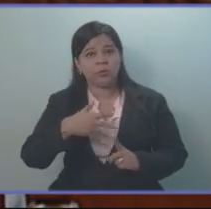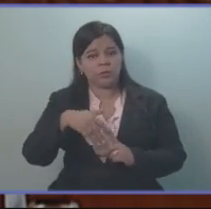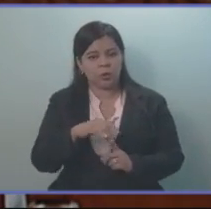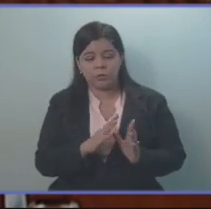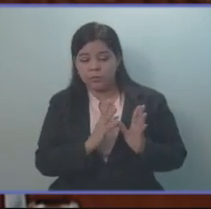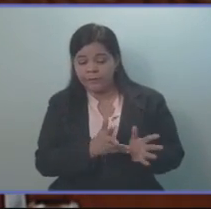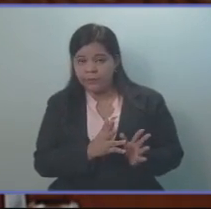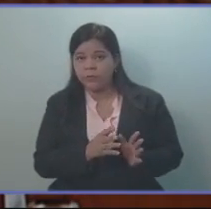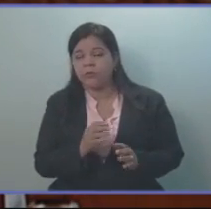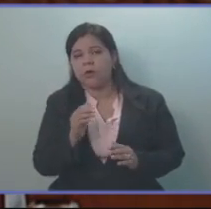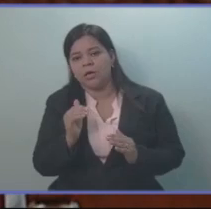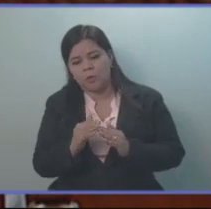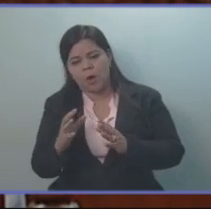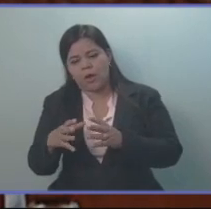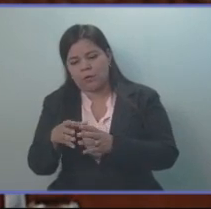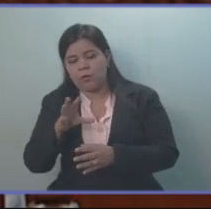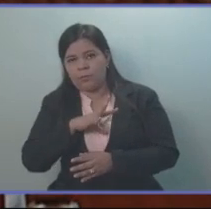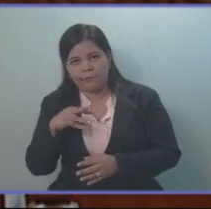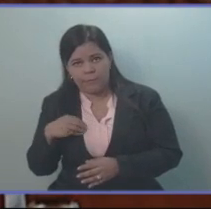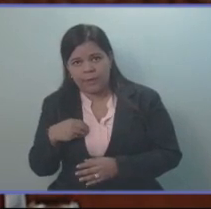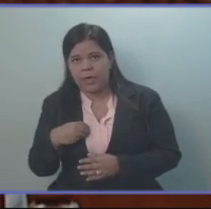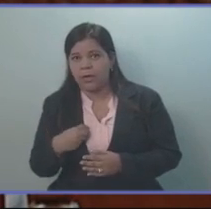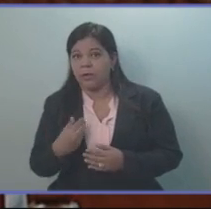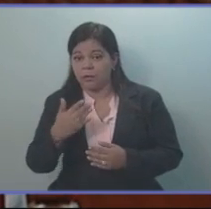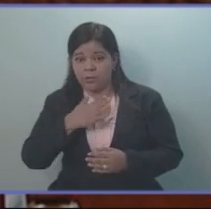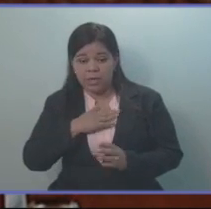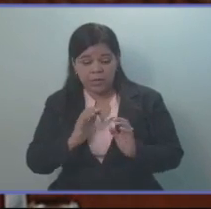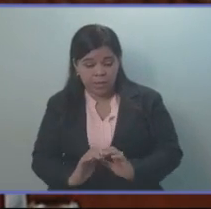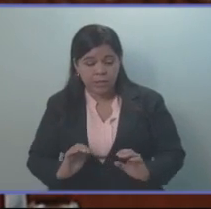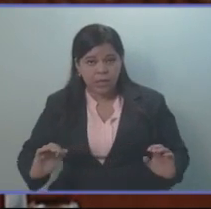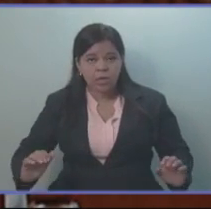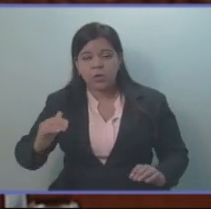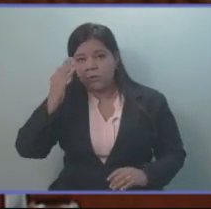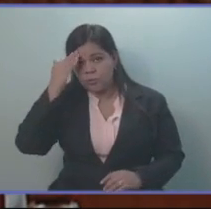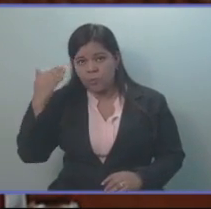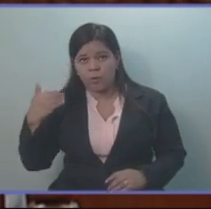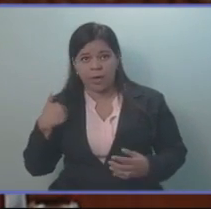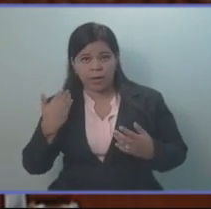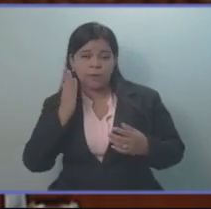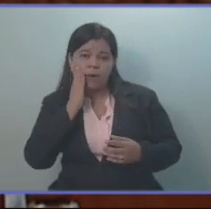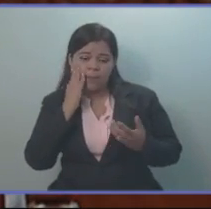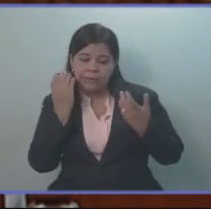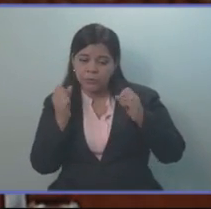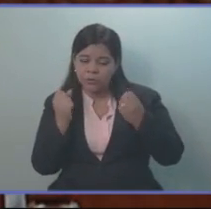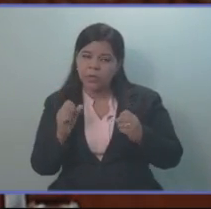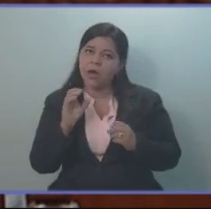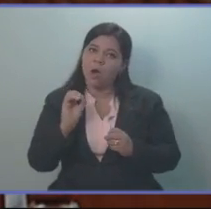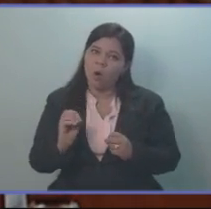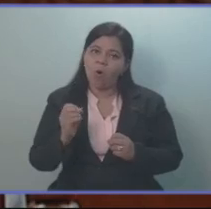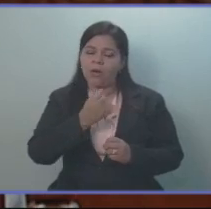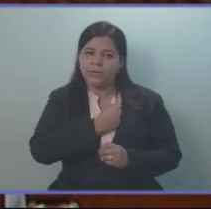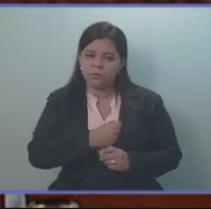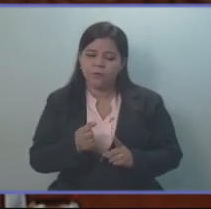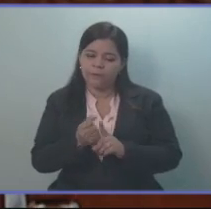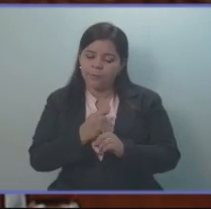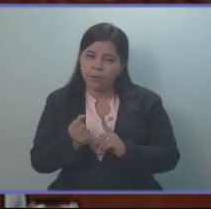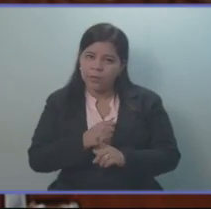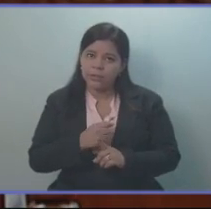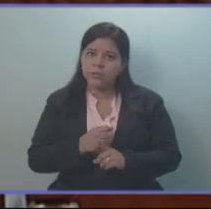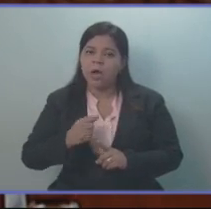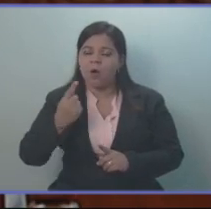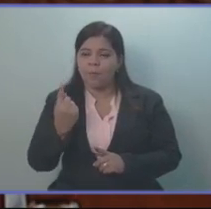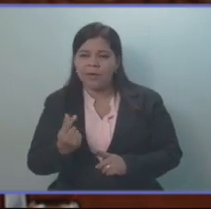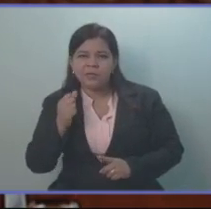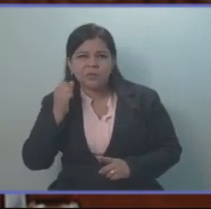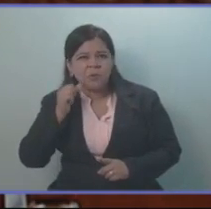abandono, y además el grupo familiar cuente con menores de edad, mujeres cabezas de hogar y víctimas de violencia intrafamiliar, personas adultas mayores y